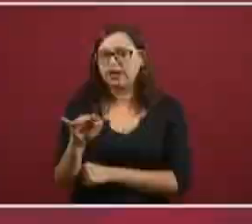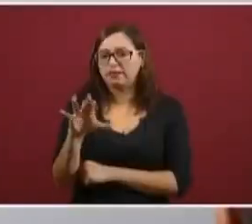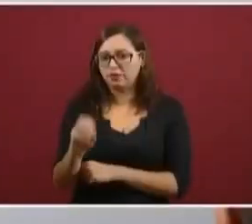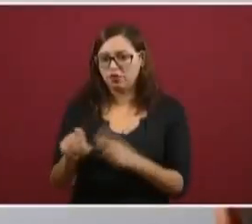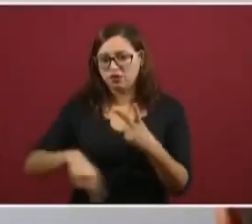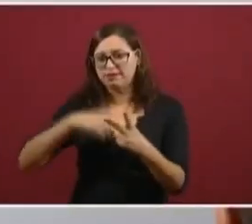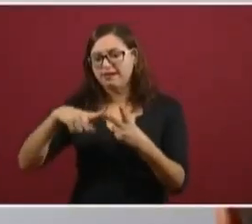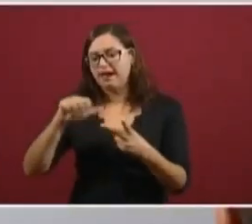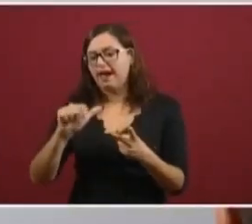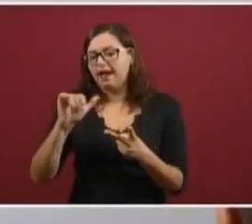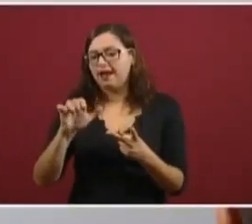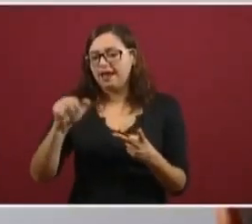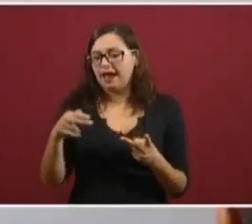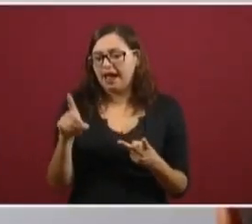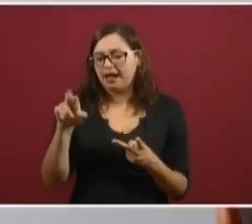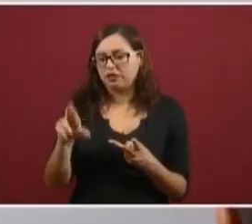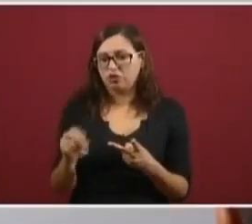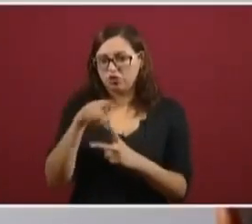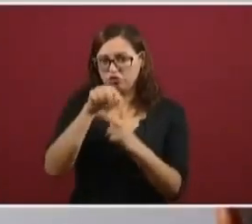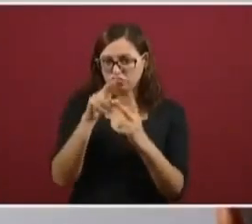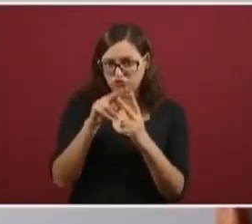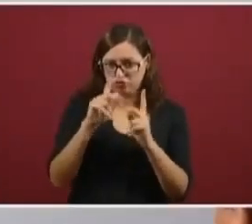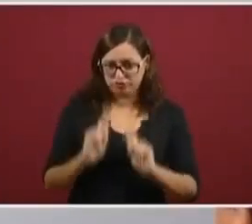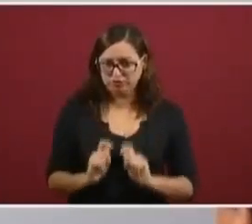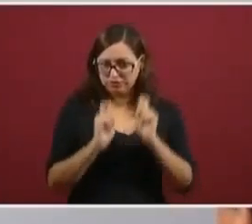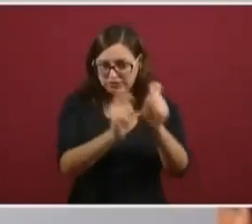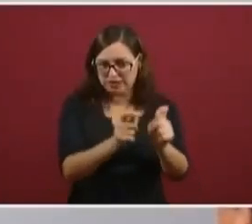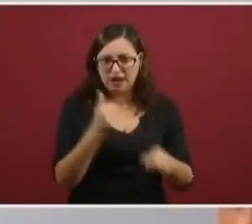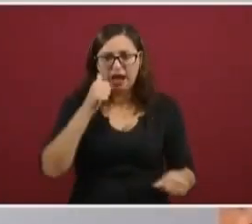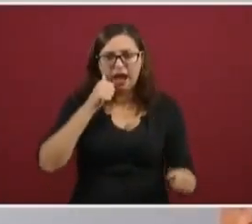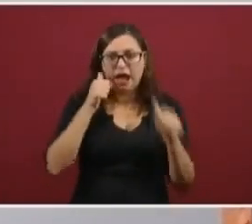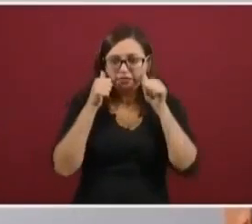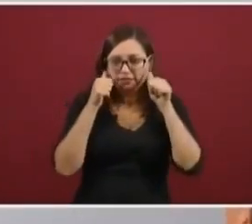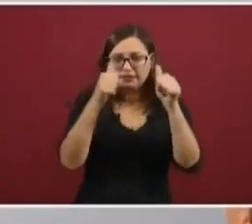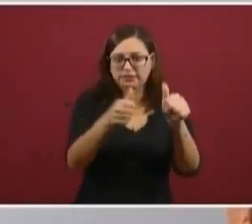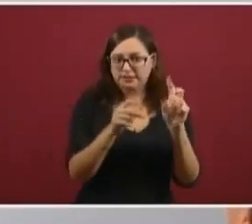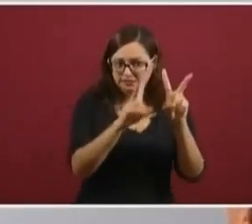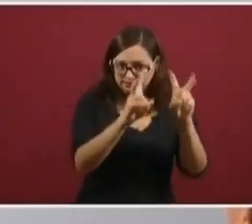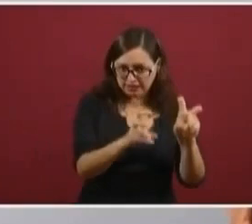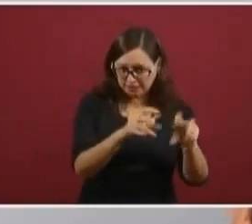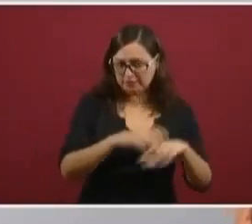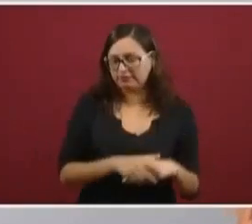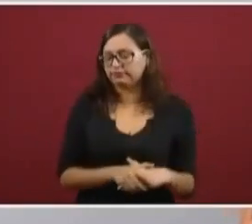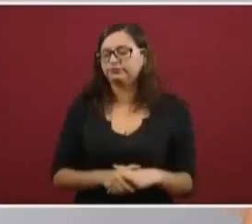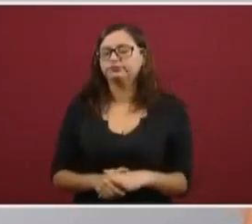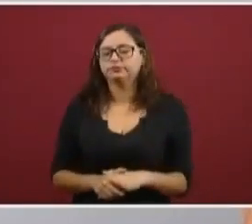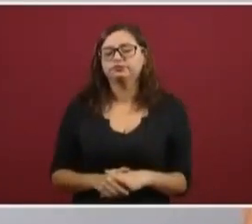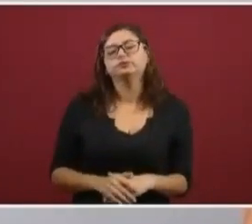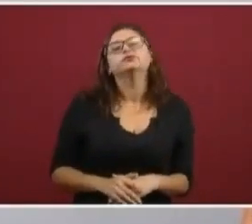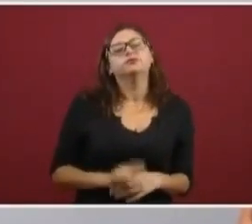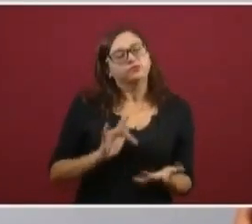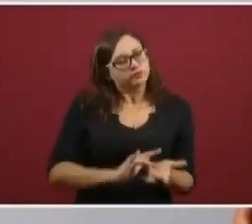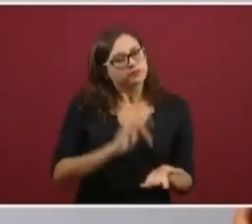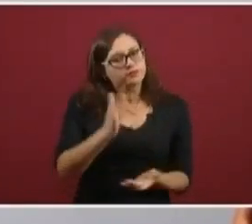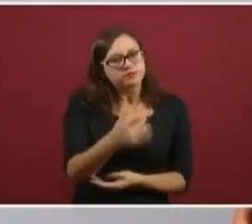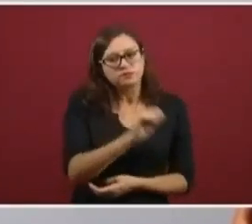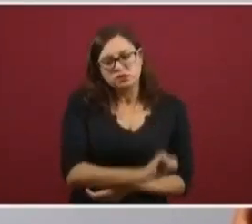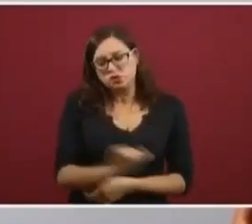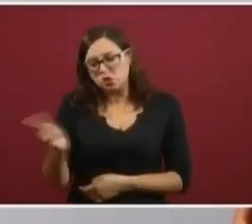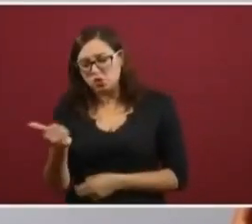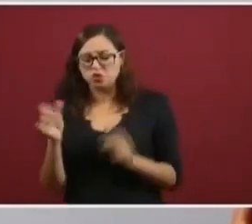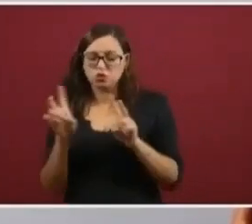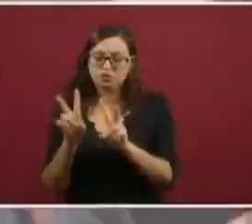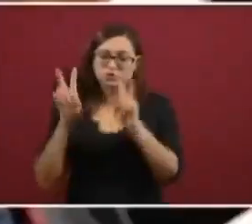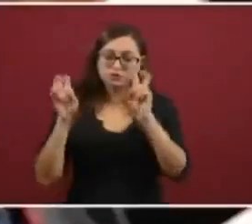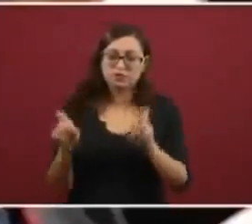Encinas a los dos Muchas gracias y por otro lado hay un grupo de adultos mayores que laboraron toda su vida en las